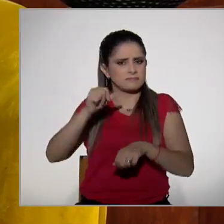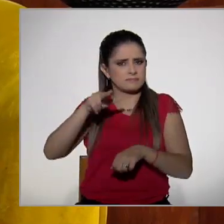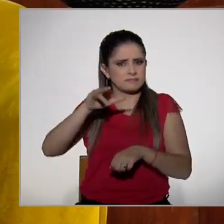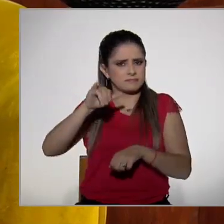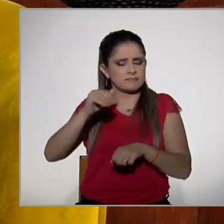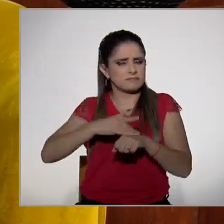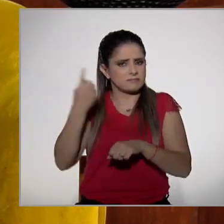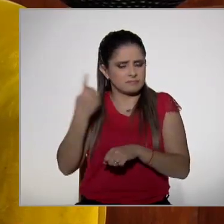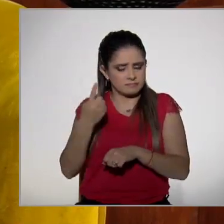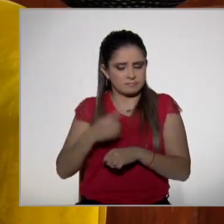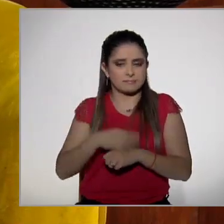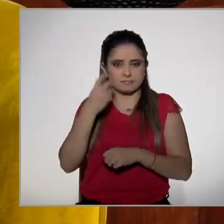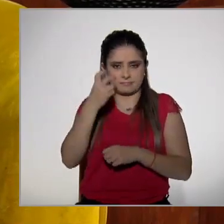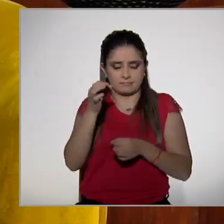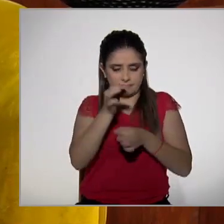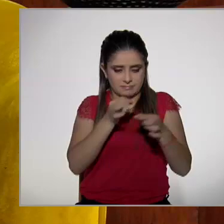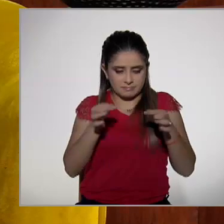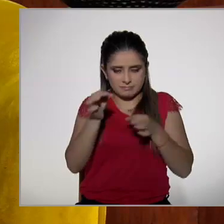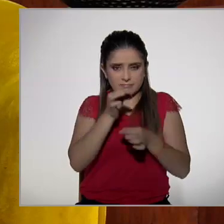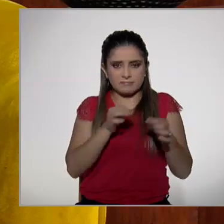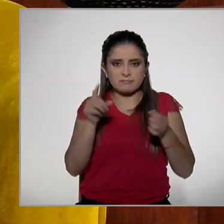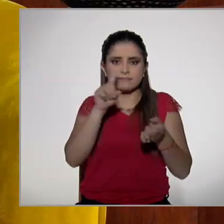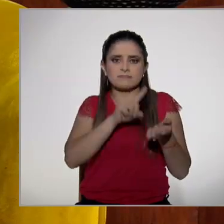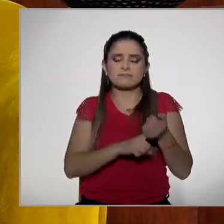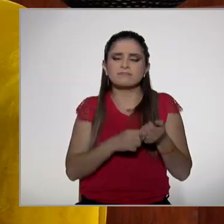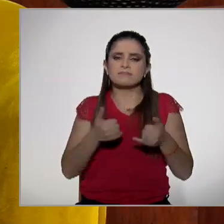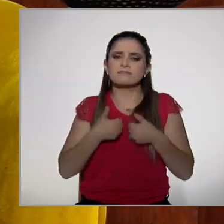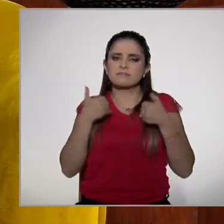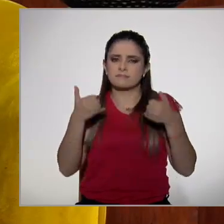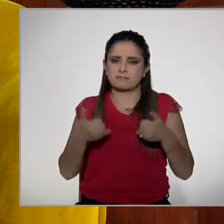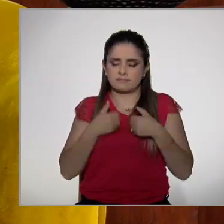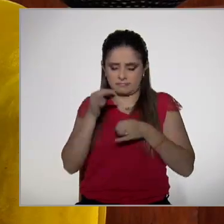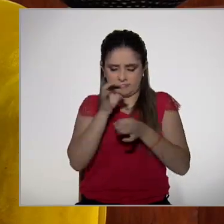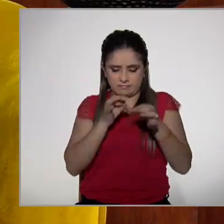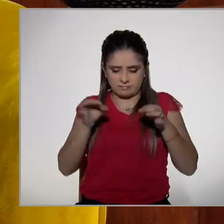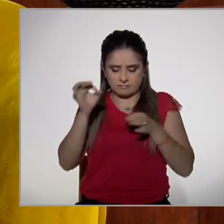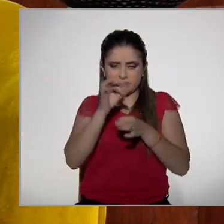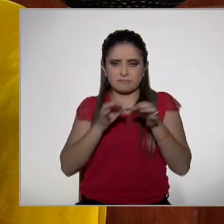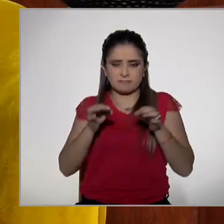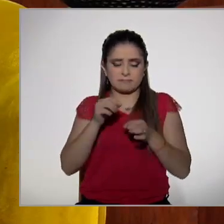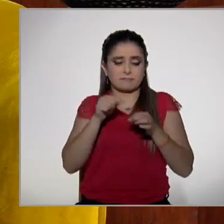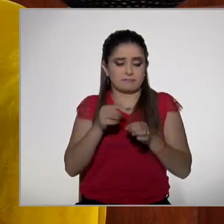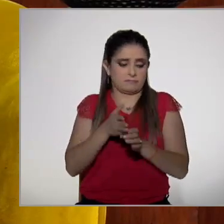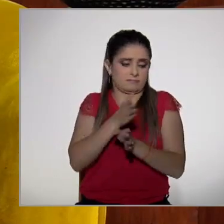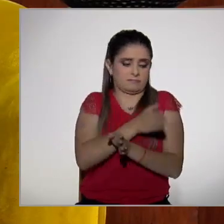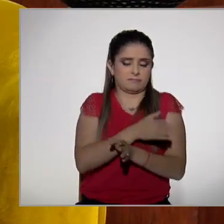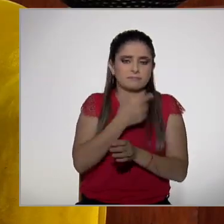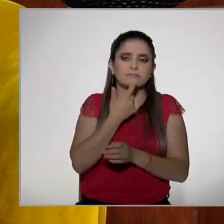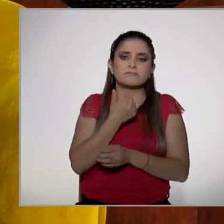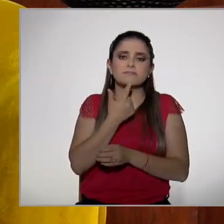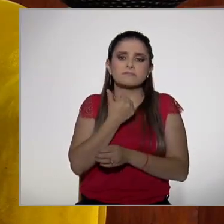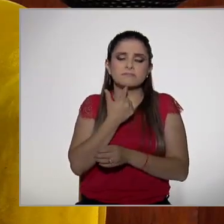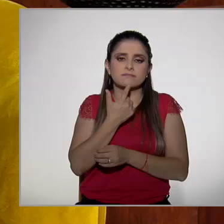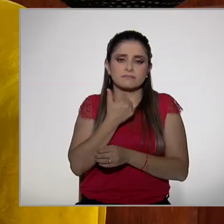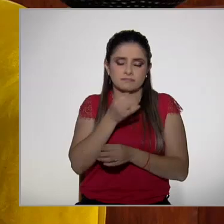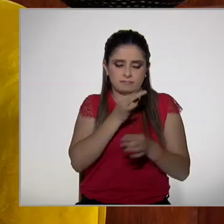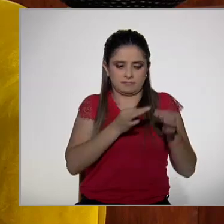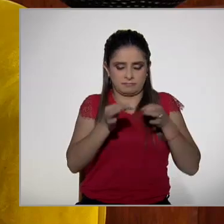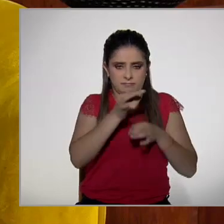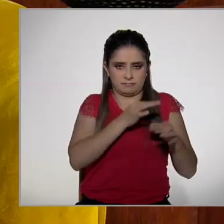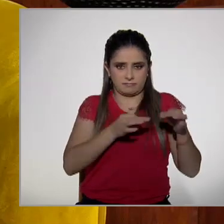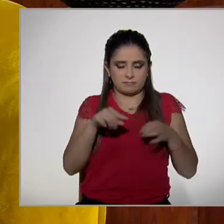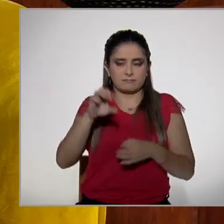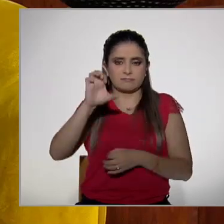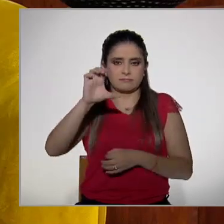precursores o son células muy jóvenes que anteceden a los glóbulos rojos entonces es decir el retículo citó que también